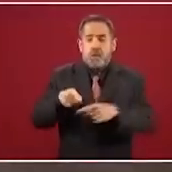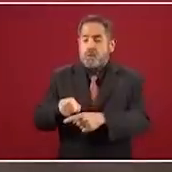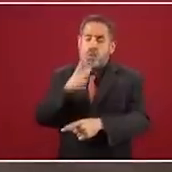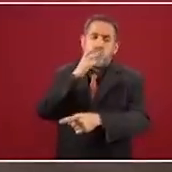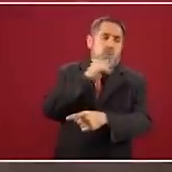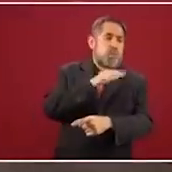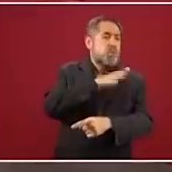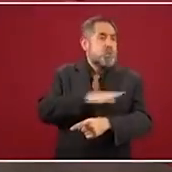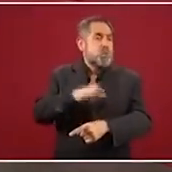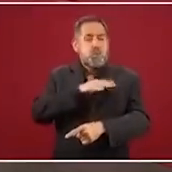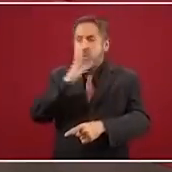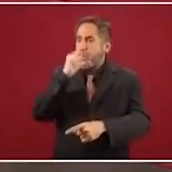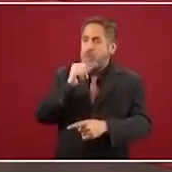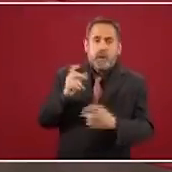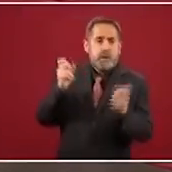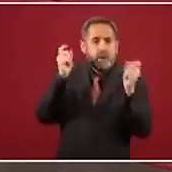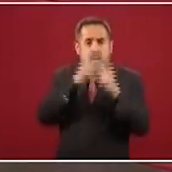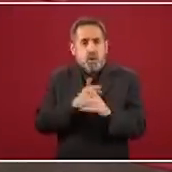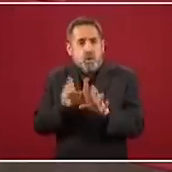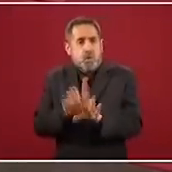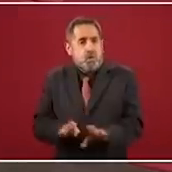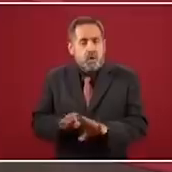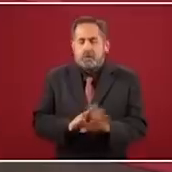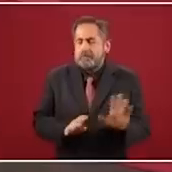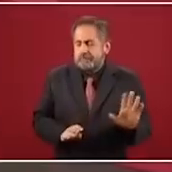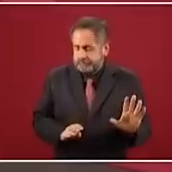inconcebible. ¿Cómo?